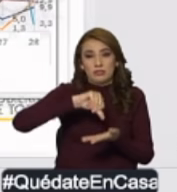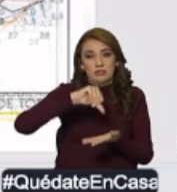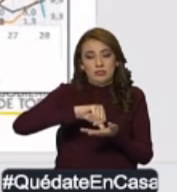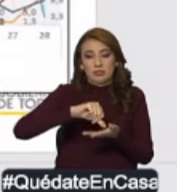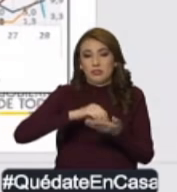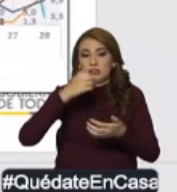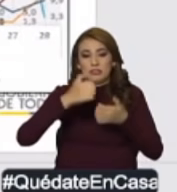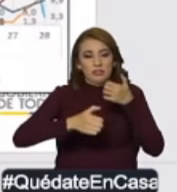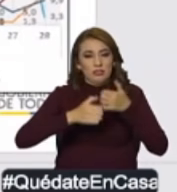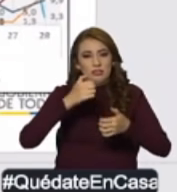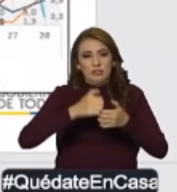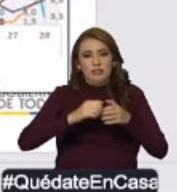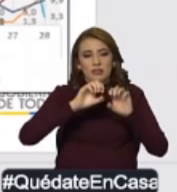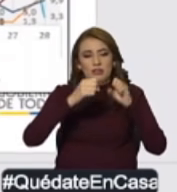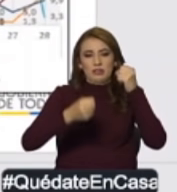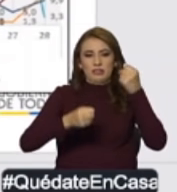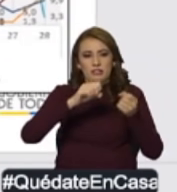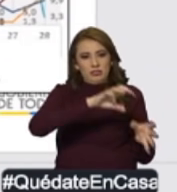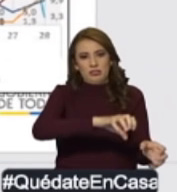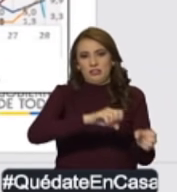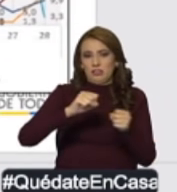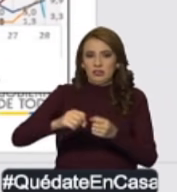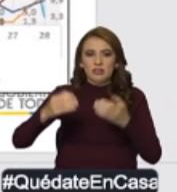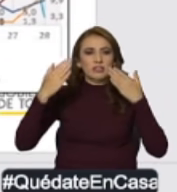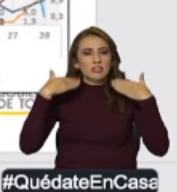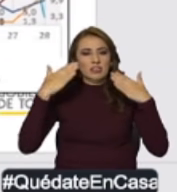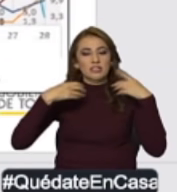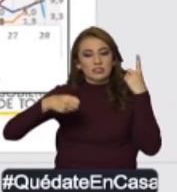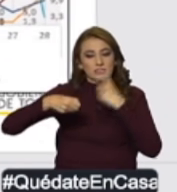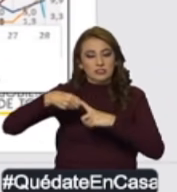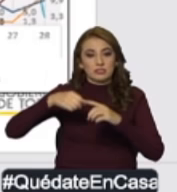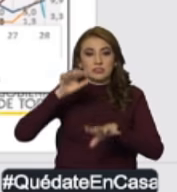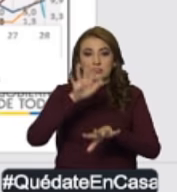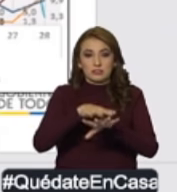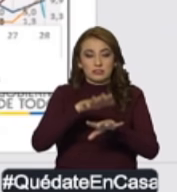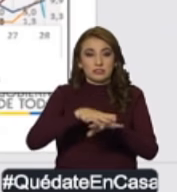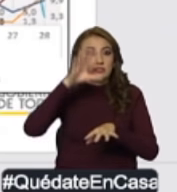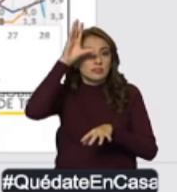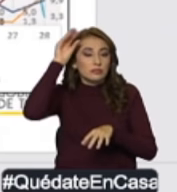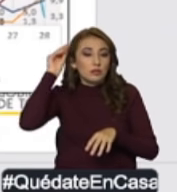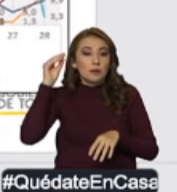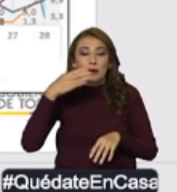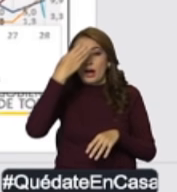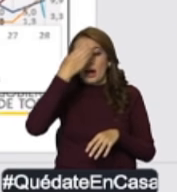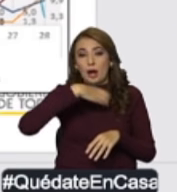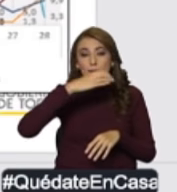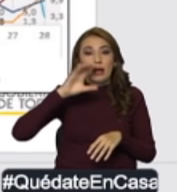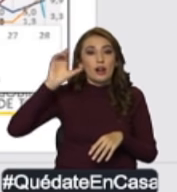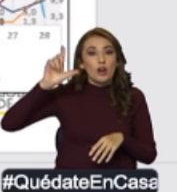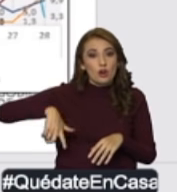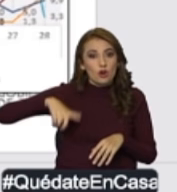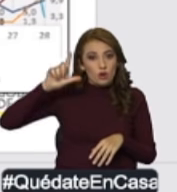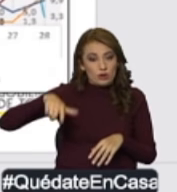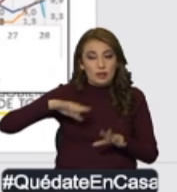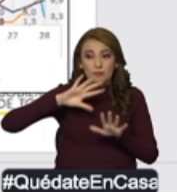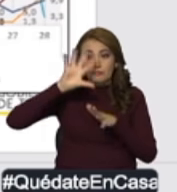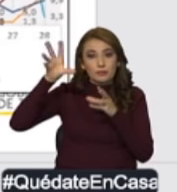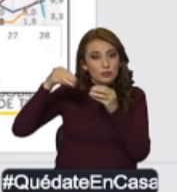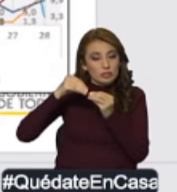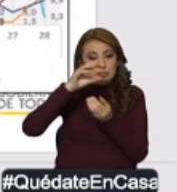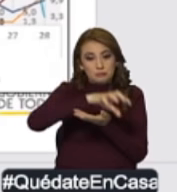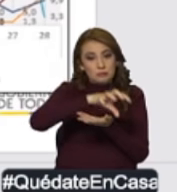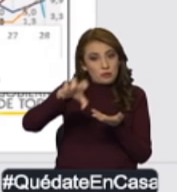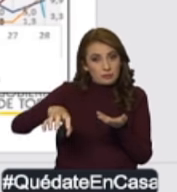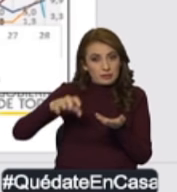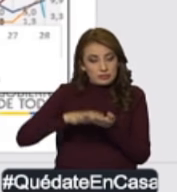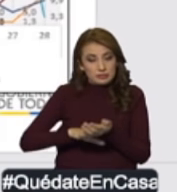frente a restricción vehicular es Guayaquil, Quito, Machala, Riobamba, Ambato, Loja, es decir, los porcentajes de restricción